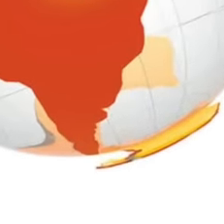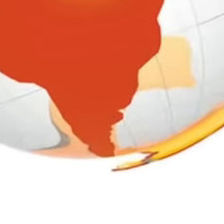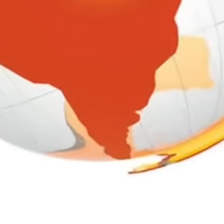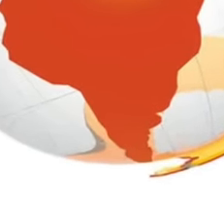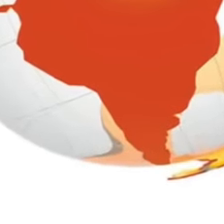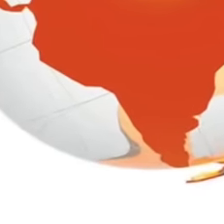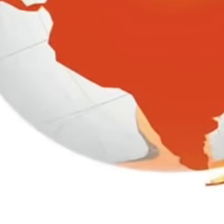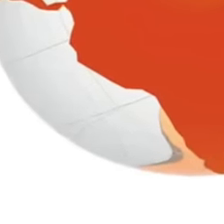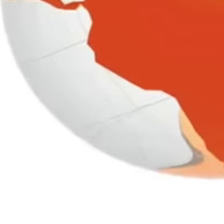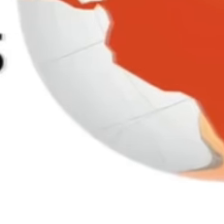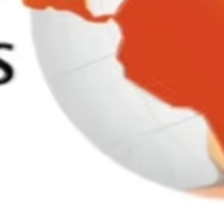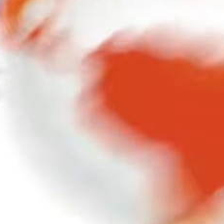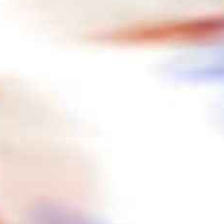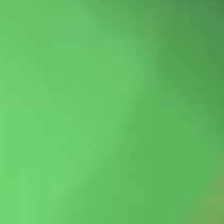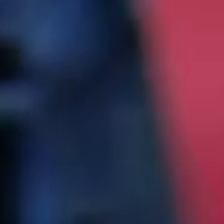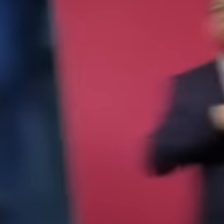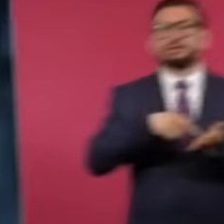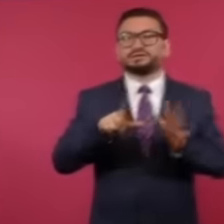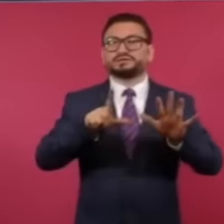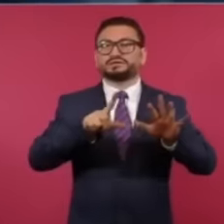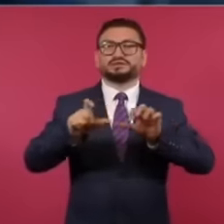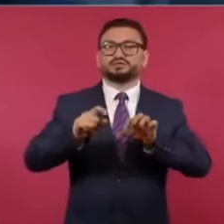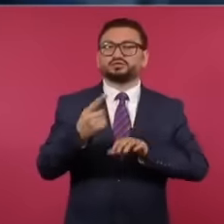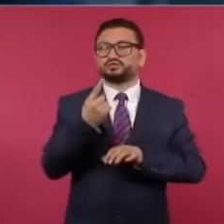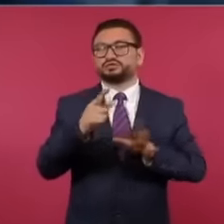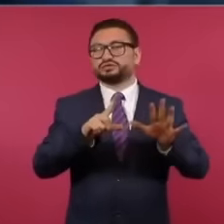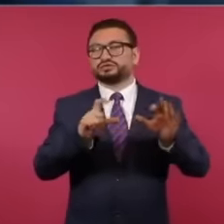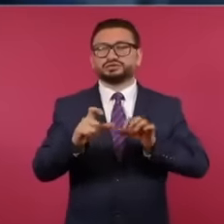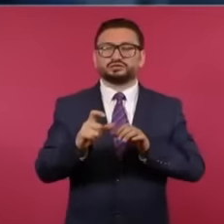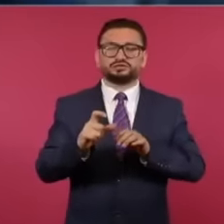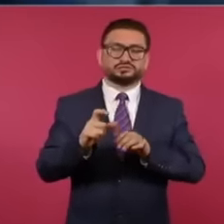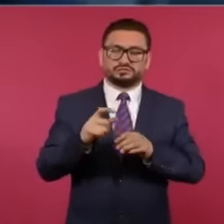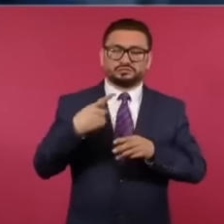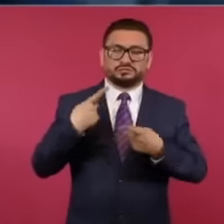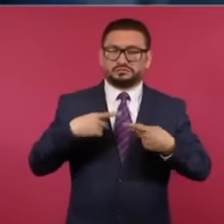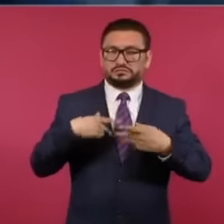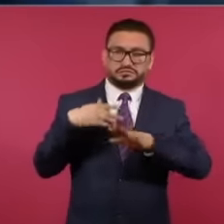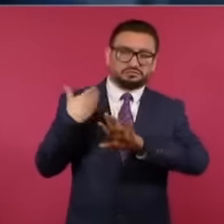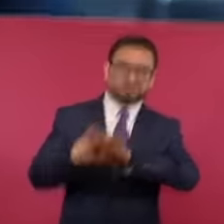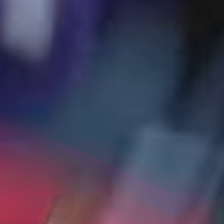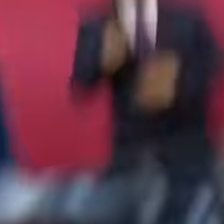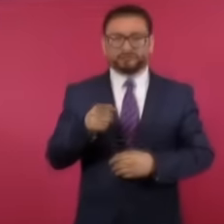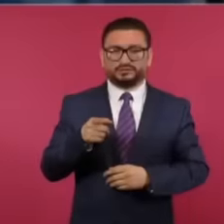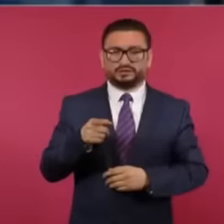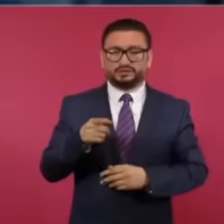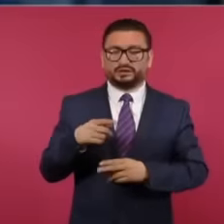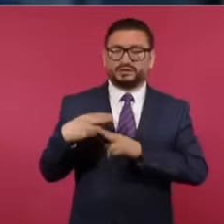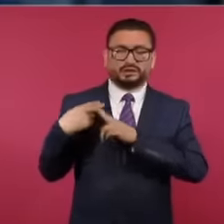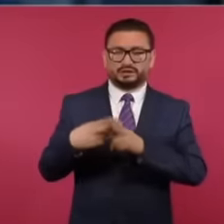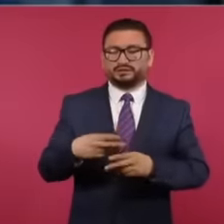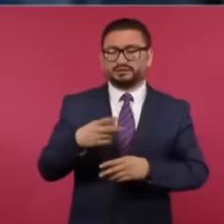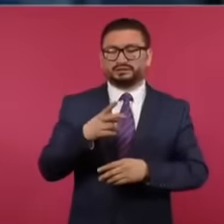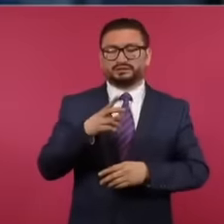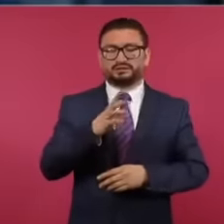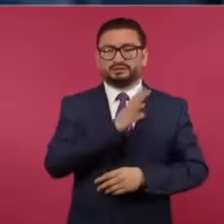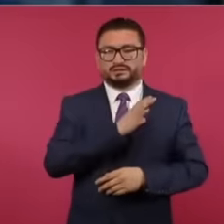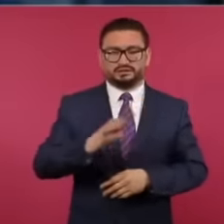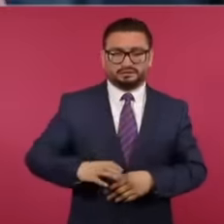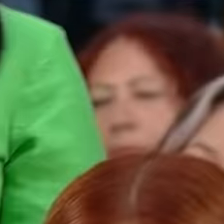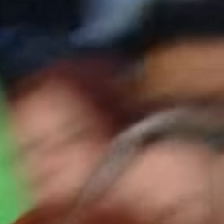como NTN 24. Llegó a la mañanera del presidente López Obrador para sentarlo en el banquillo de